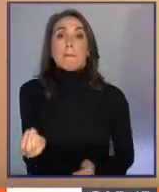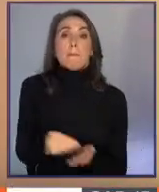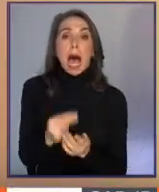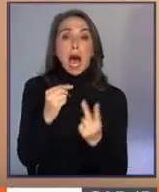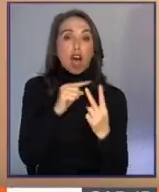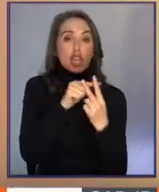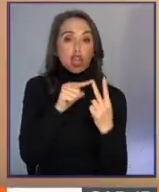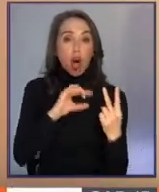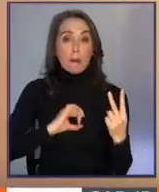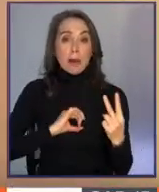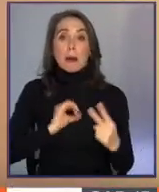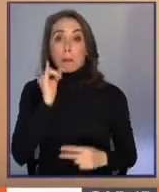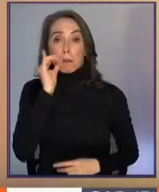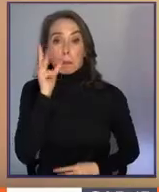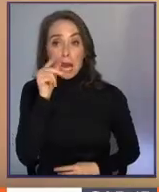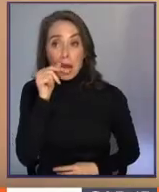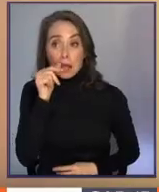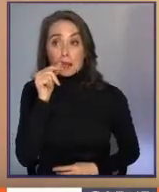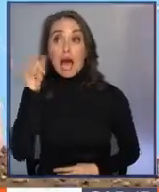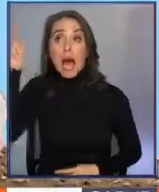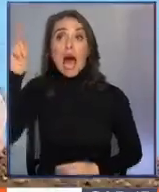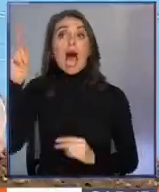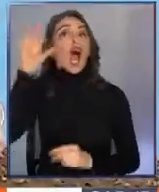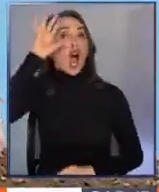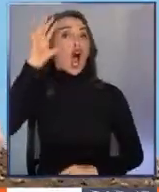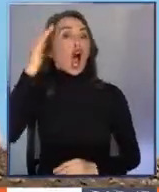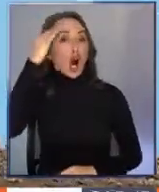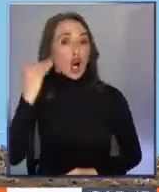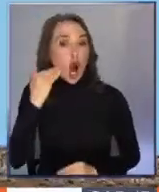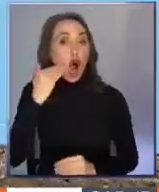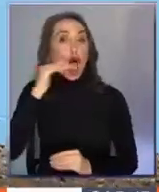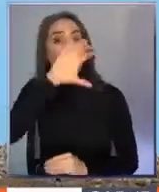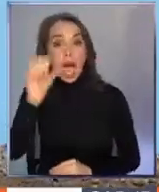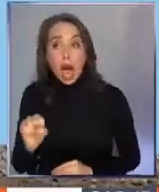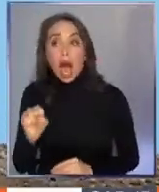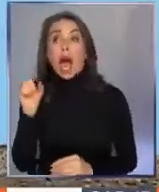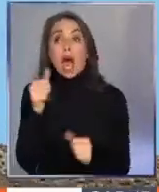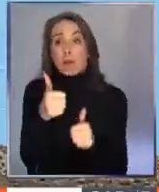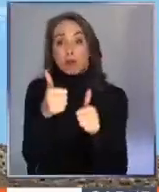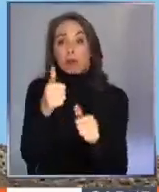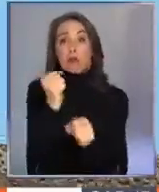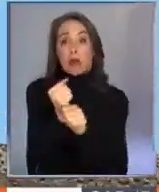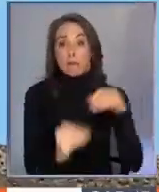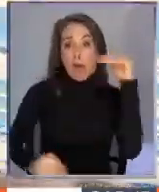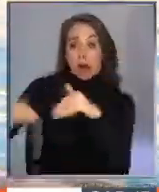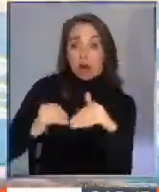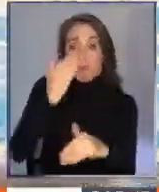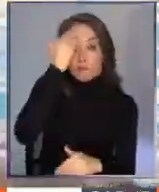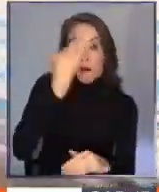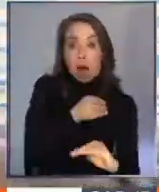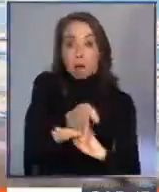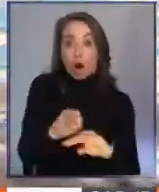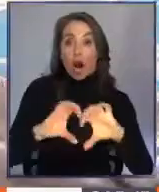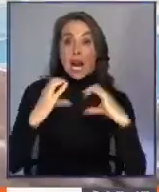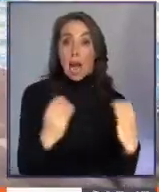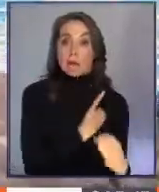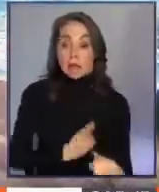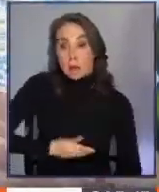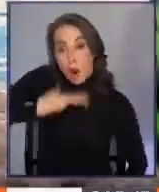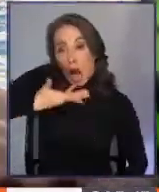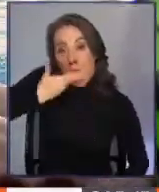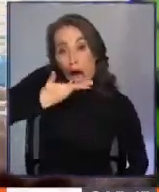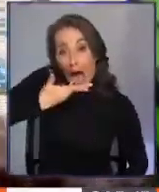plata que también consiguió en el país asiático. Conocida por su gran trabajo en el agua, Eliana ha ido a exponer a la Cámara de Diputados sobre las